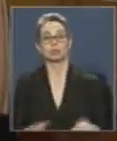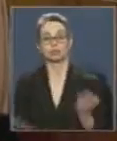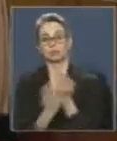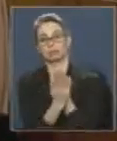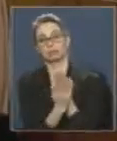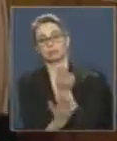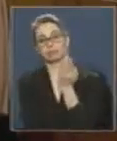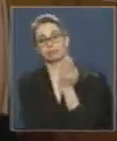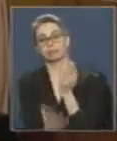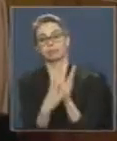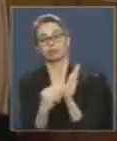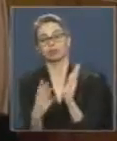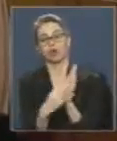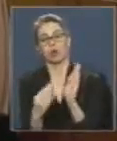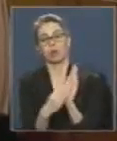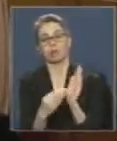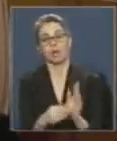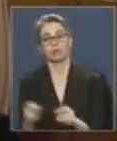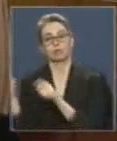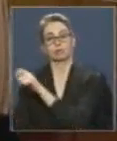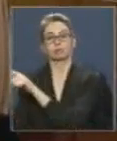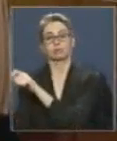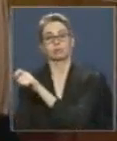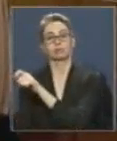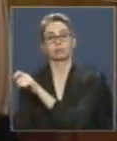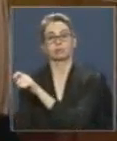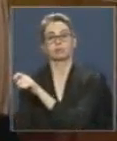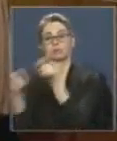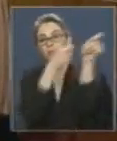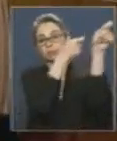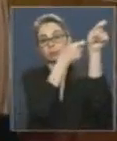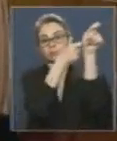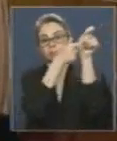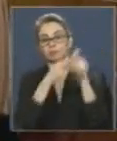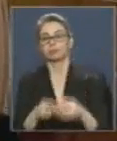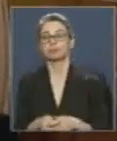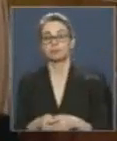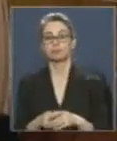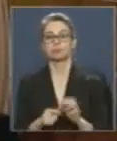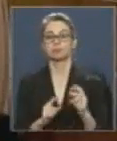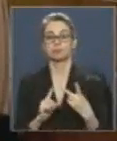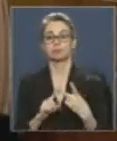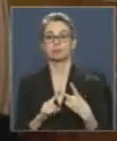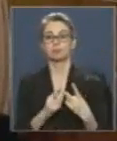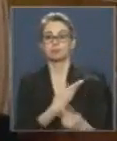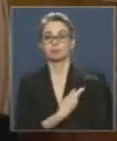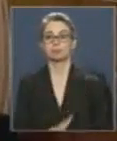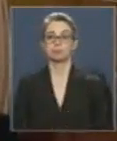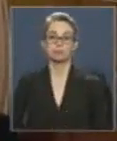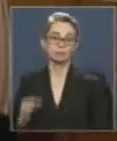serie de copias que solicito enviar. En segundo lugar, presidenta,